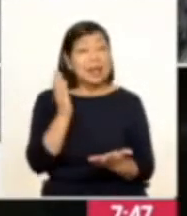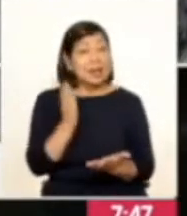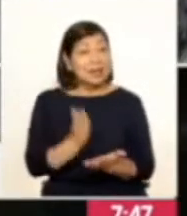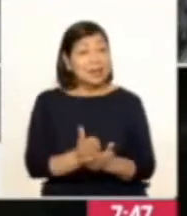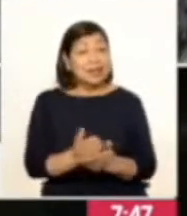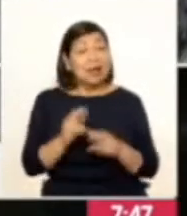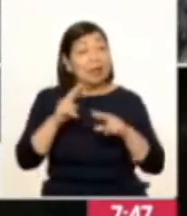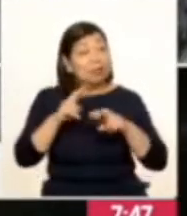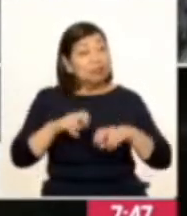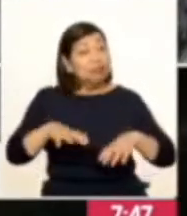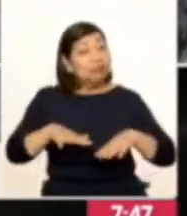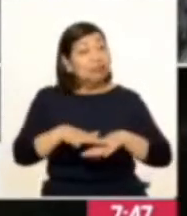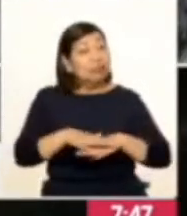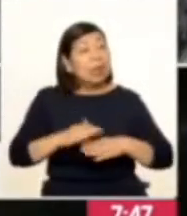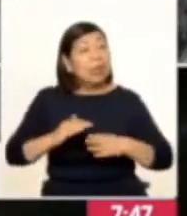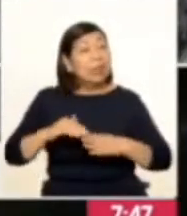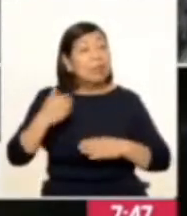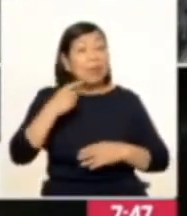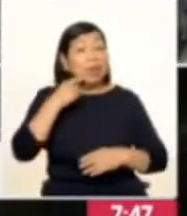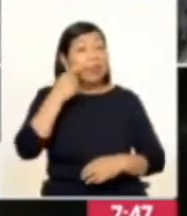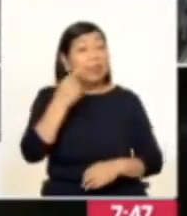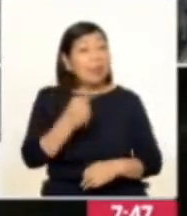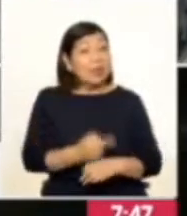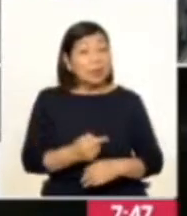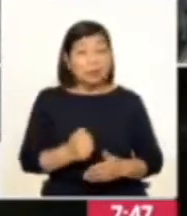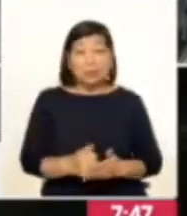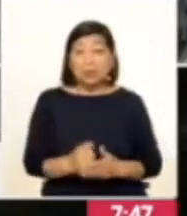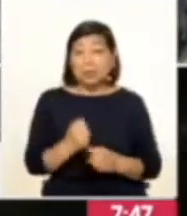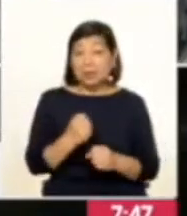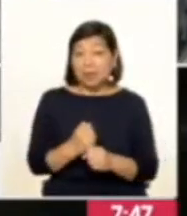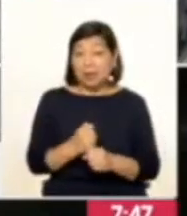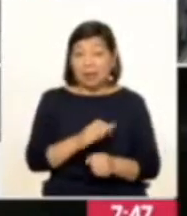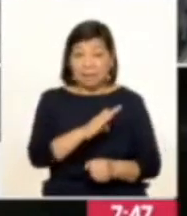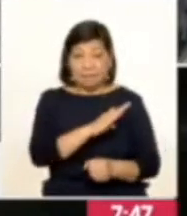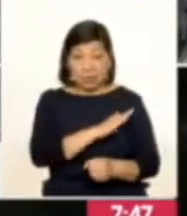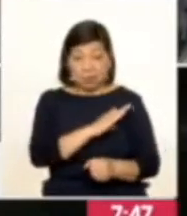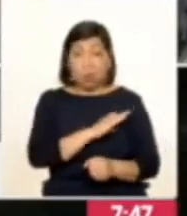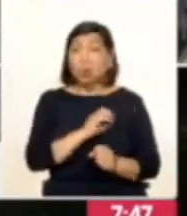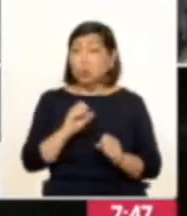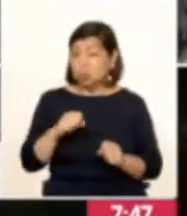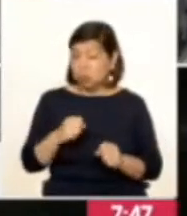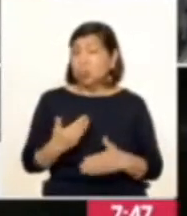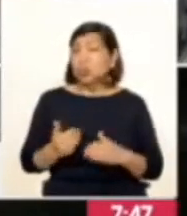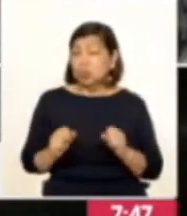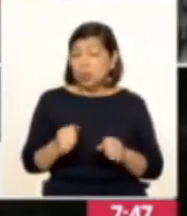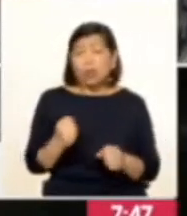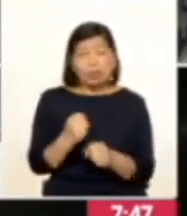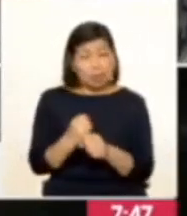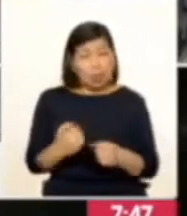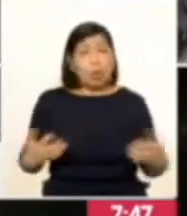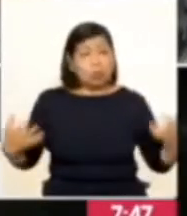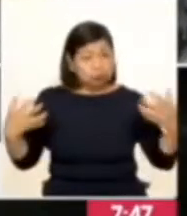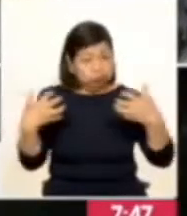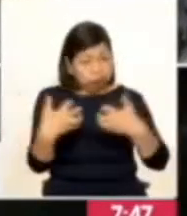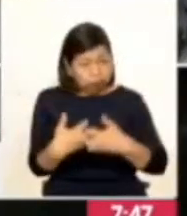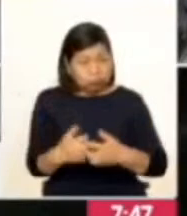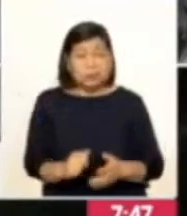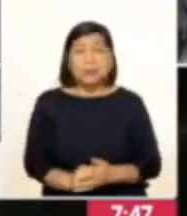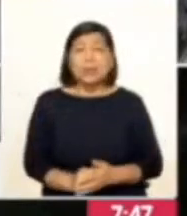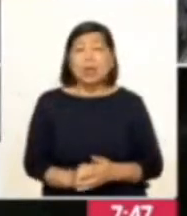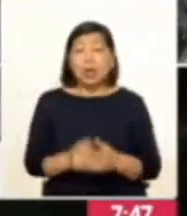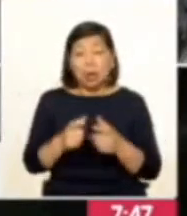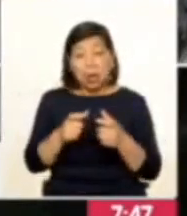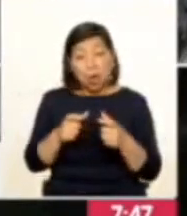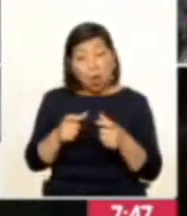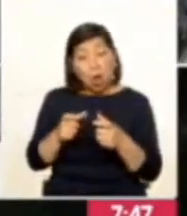Así es investigación posterior denuncia no están trabajando con la fiscalía Sí cada vez de manera más digamos